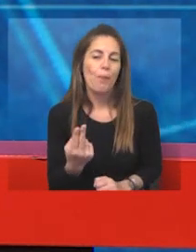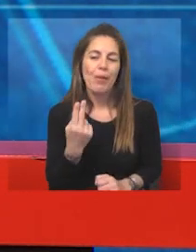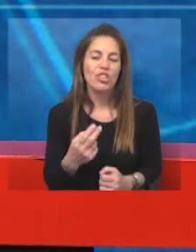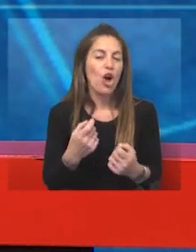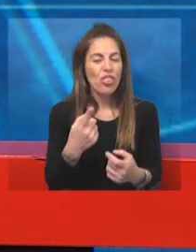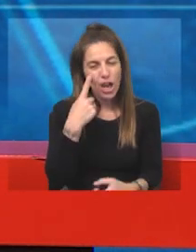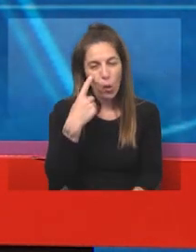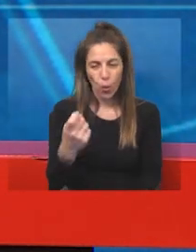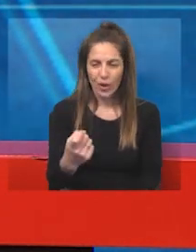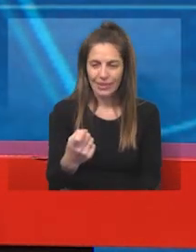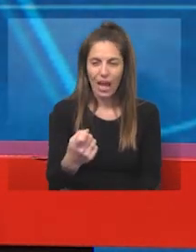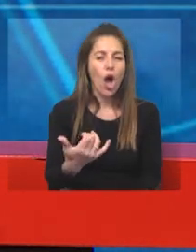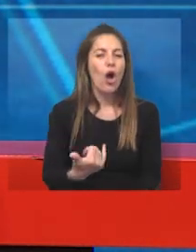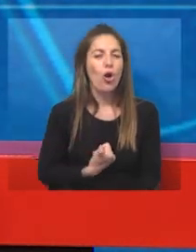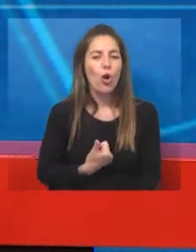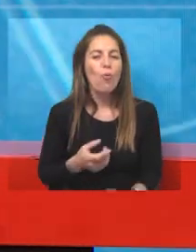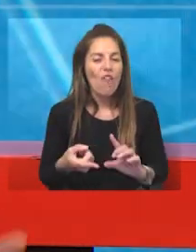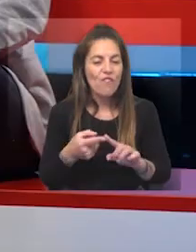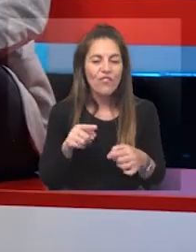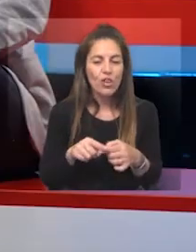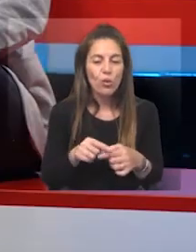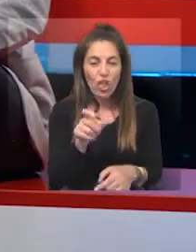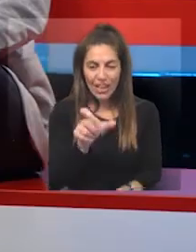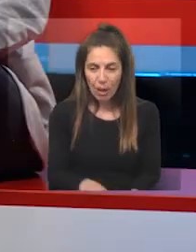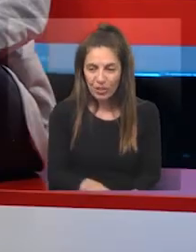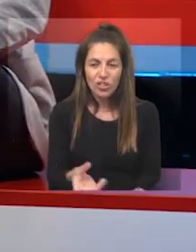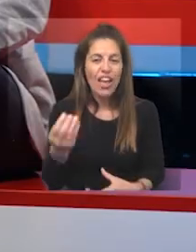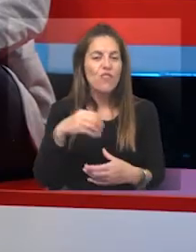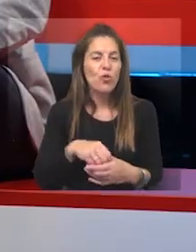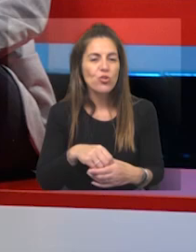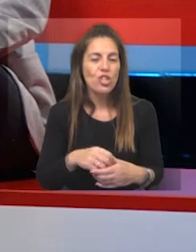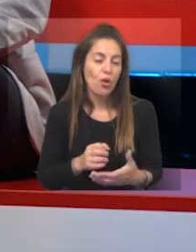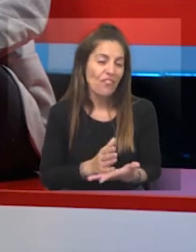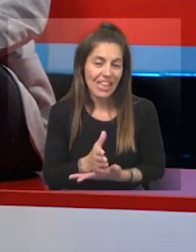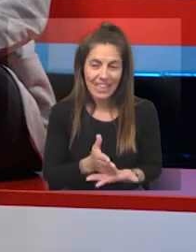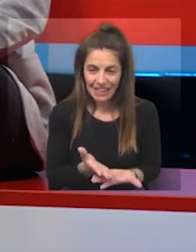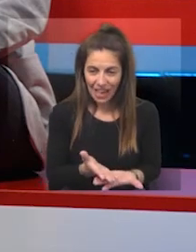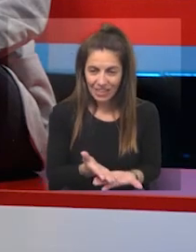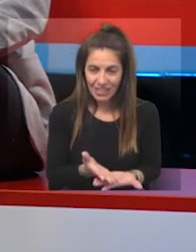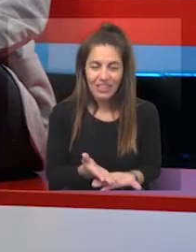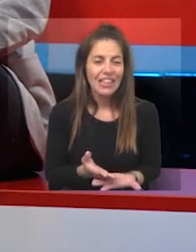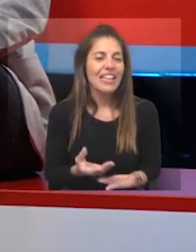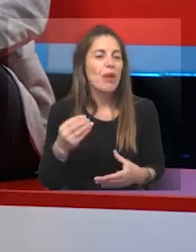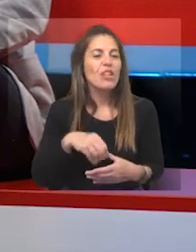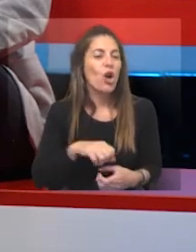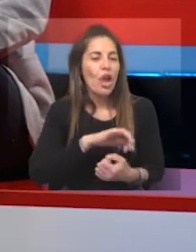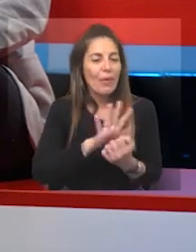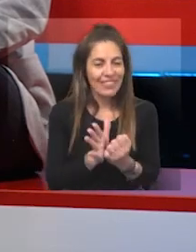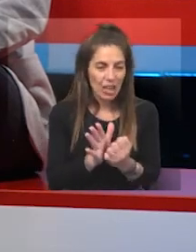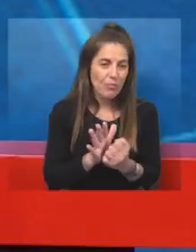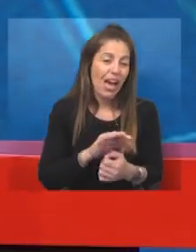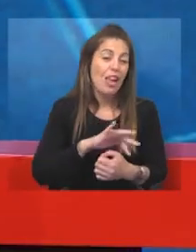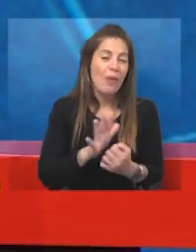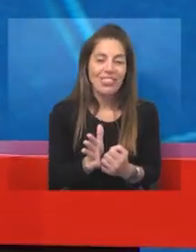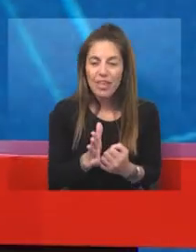darnos cuenta cómo los vínculos interpersonales influyen sobre nuestro bienestar no eh qué implicó la pandemia Mira la pandemia